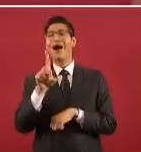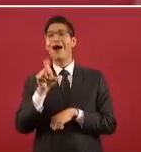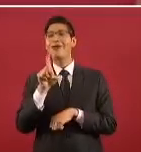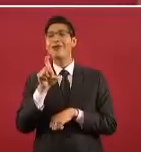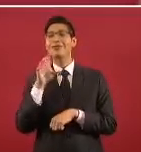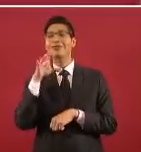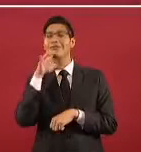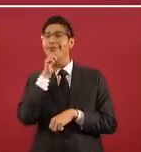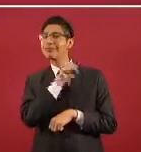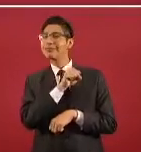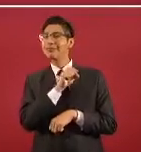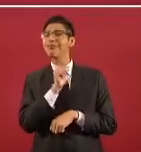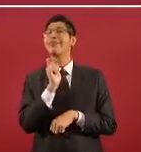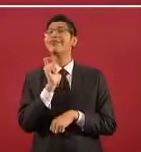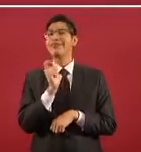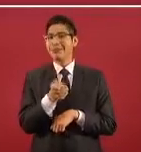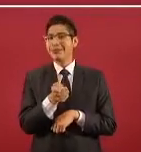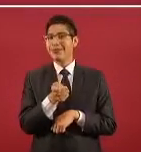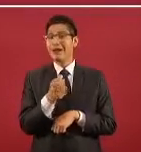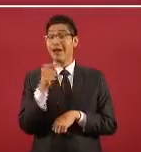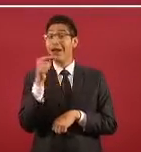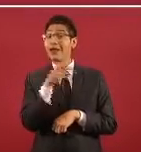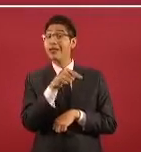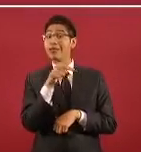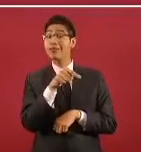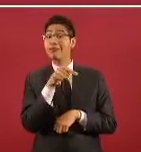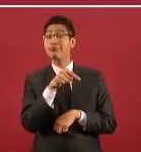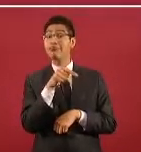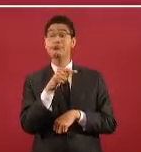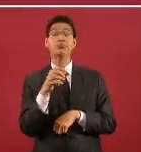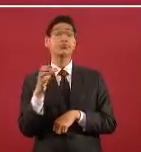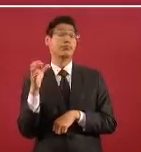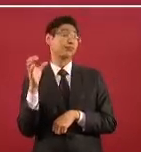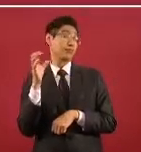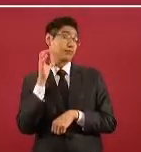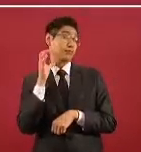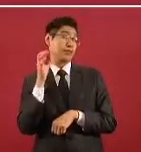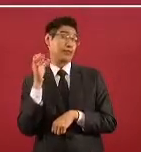La legislatura de Aguascalientes, los